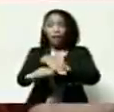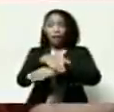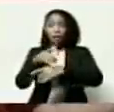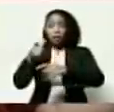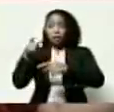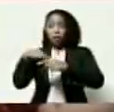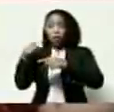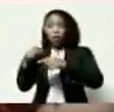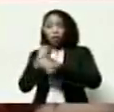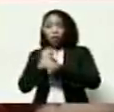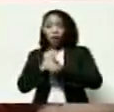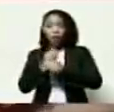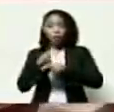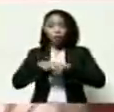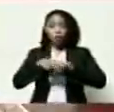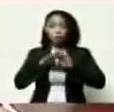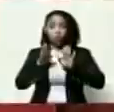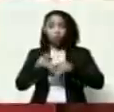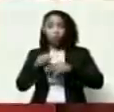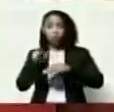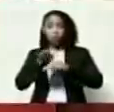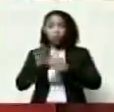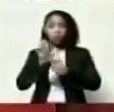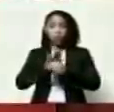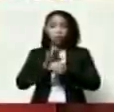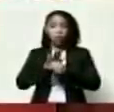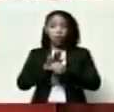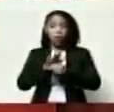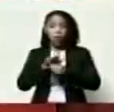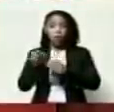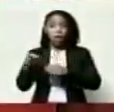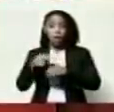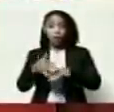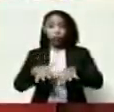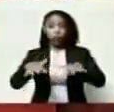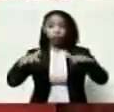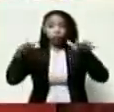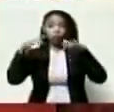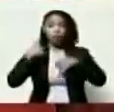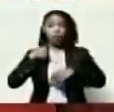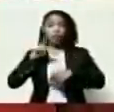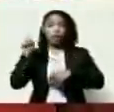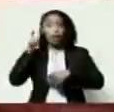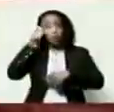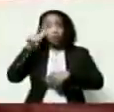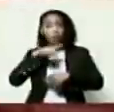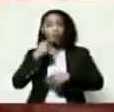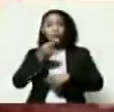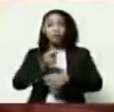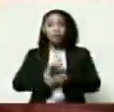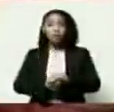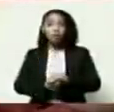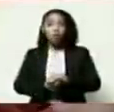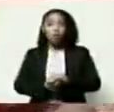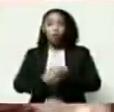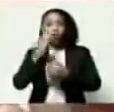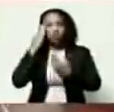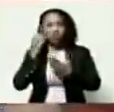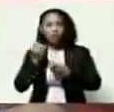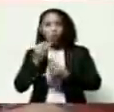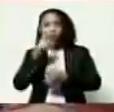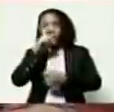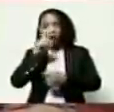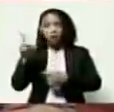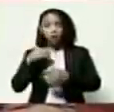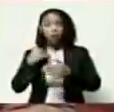con las calles inundadas porque se taparon las... o el río creció y tenía el pueblo diciendo no sé cuántos años que fueran a